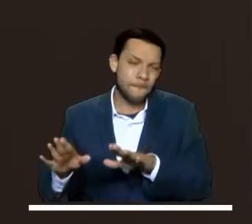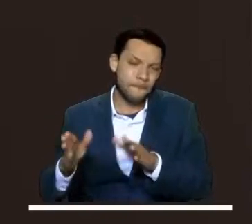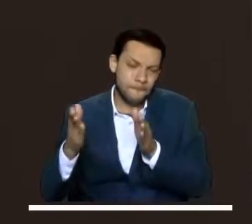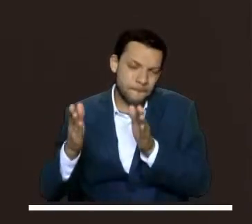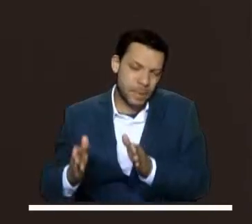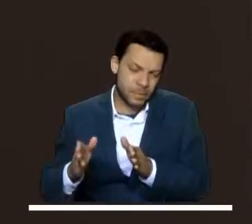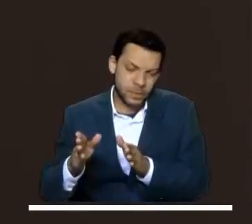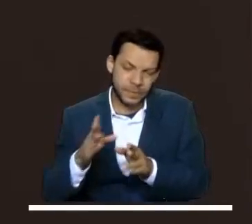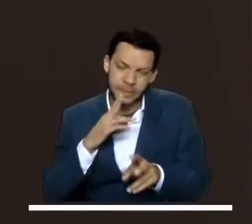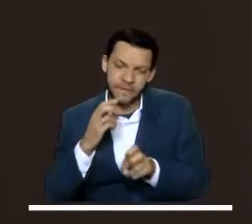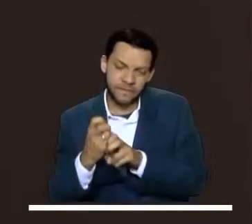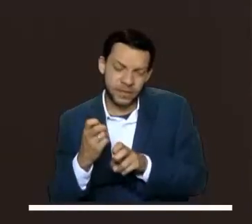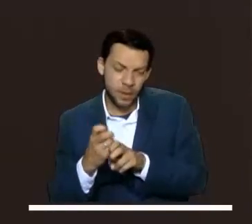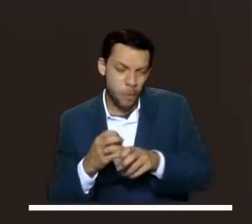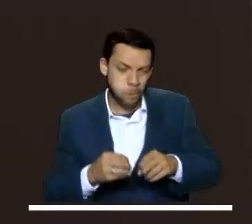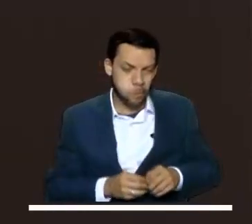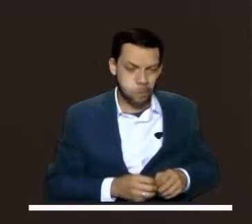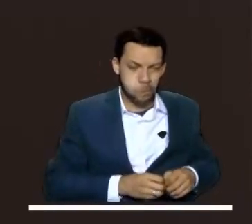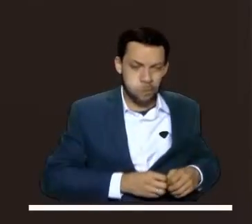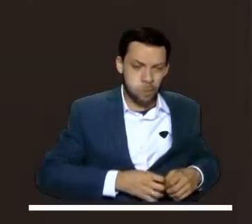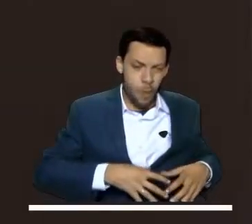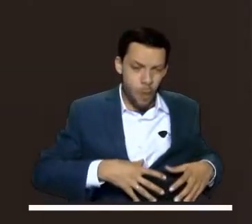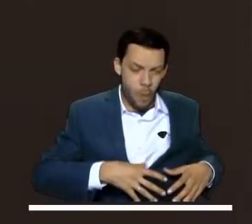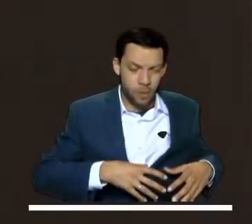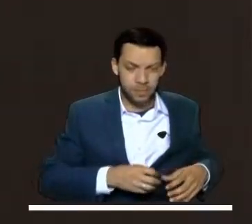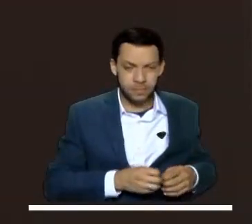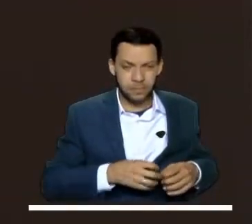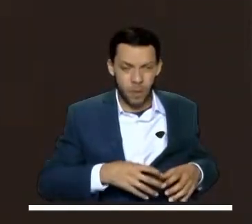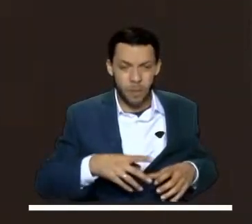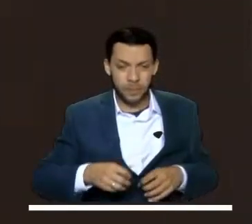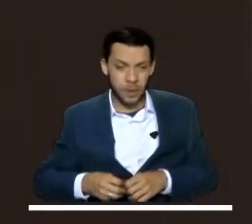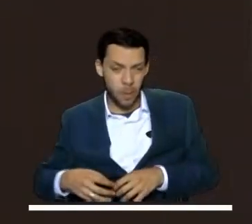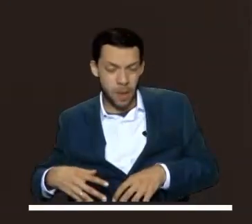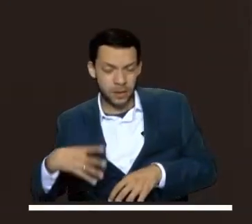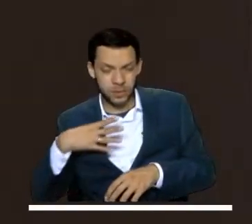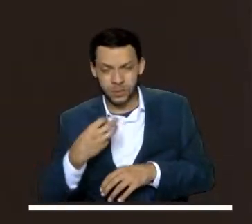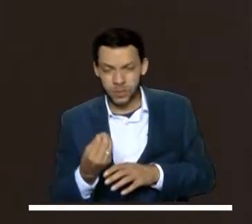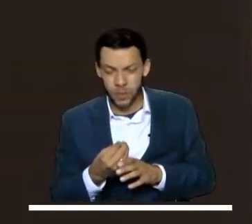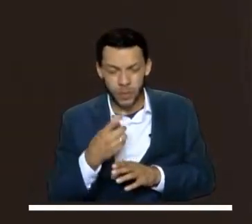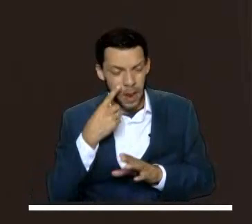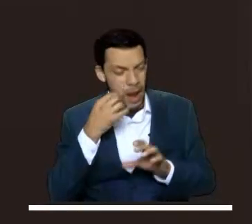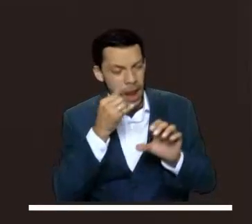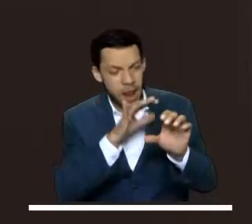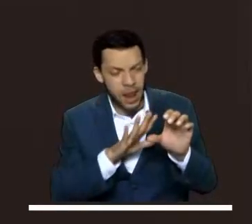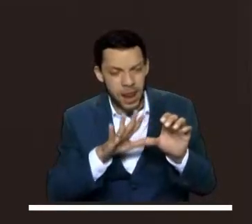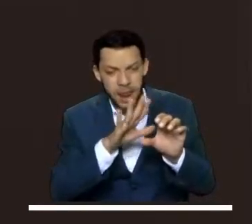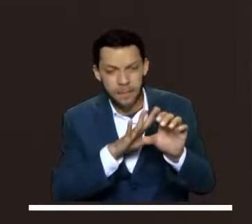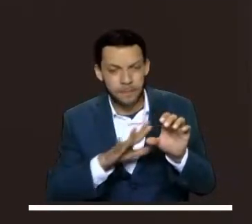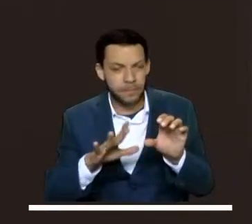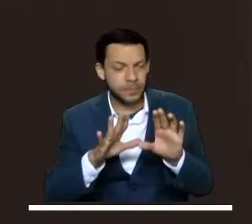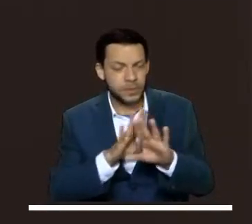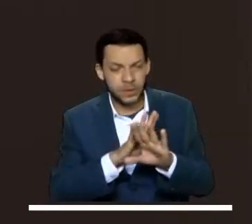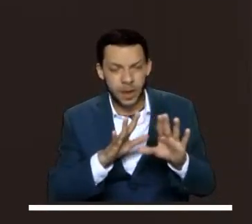intestino grueso, de un colon, como lo vemos en estas imágenes.